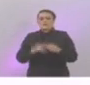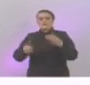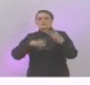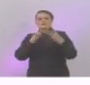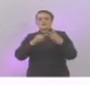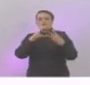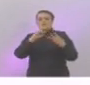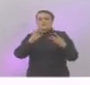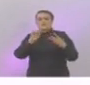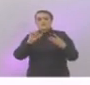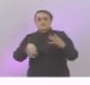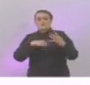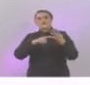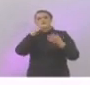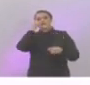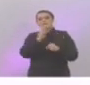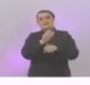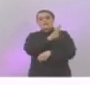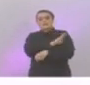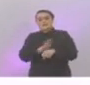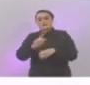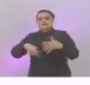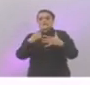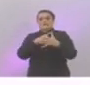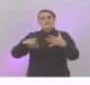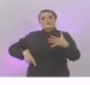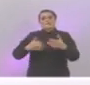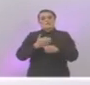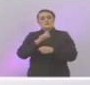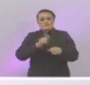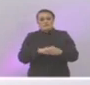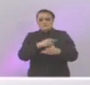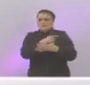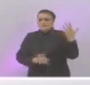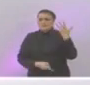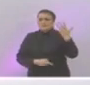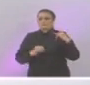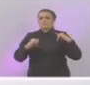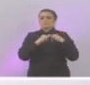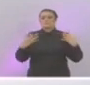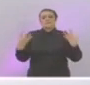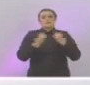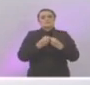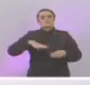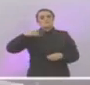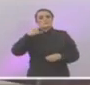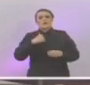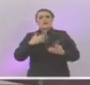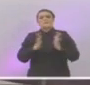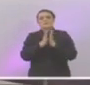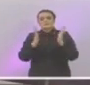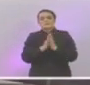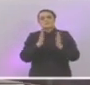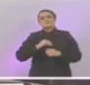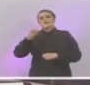la CONAFOR, la Secretaría del Bienestar y el Gobierno del Estado. En este esfuerzo participa el sector académico a través